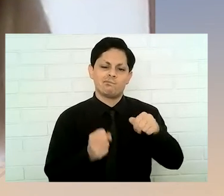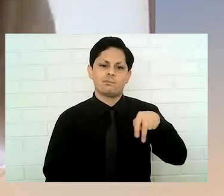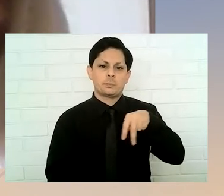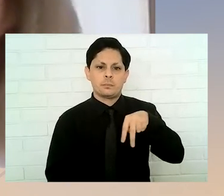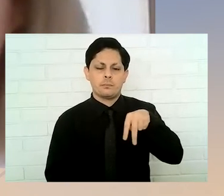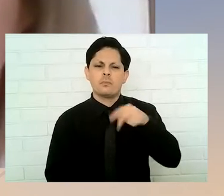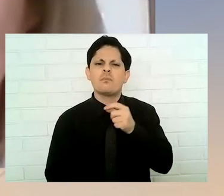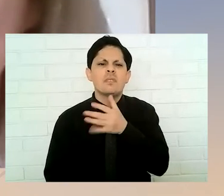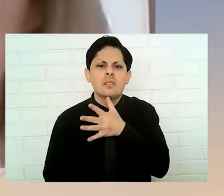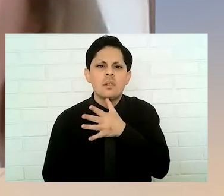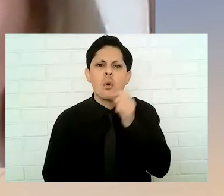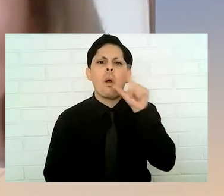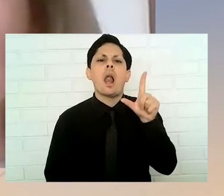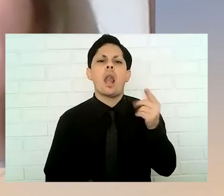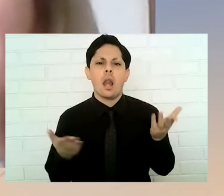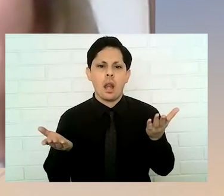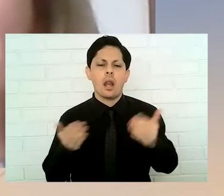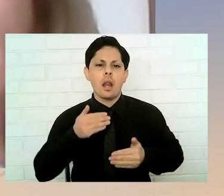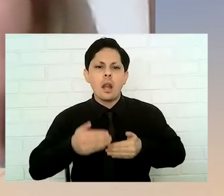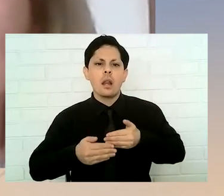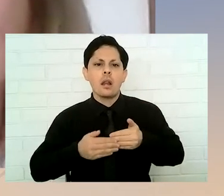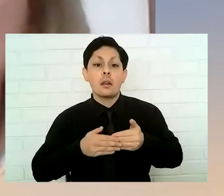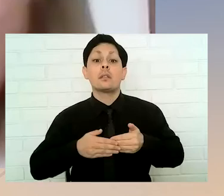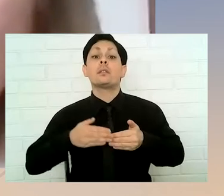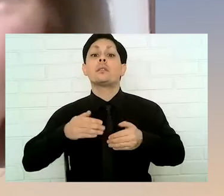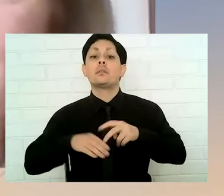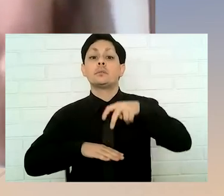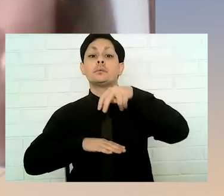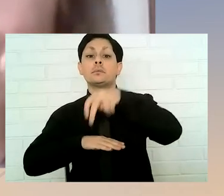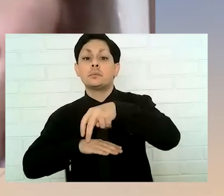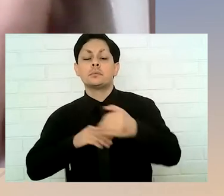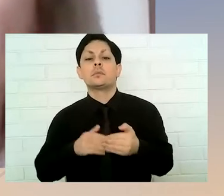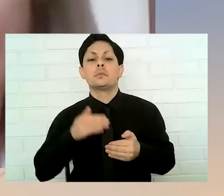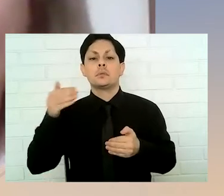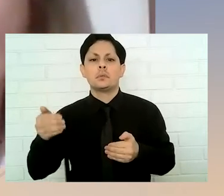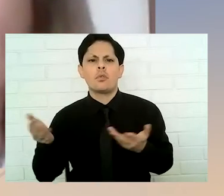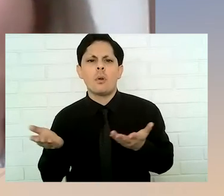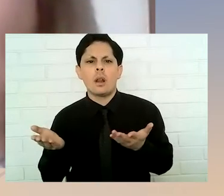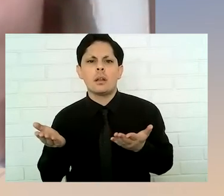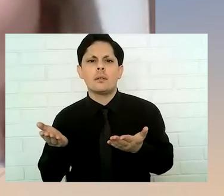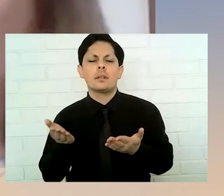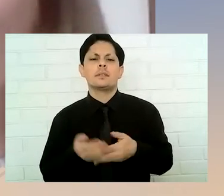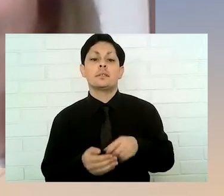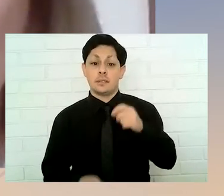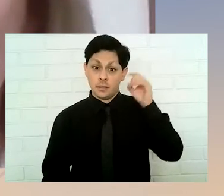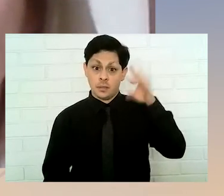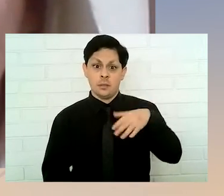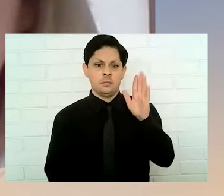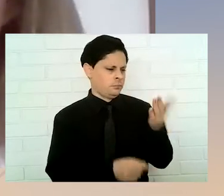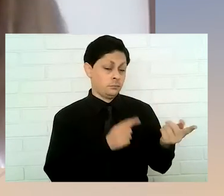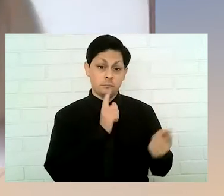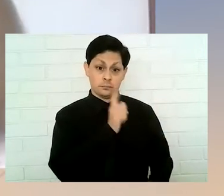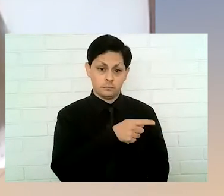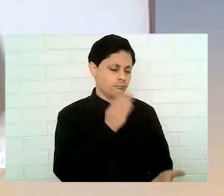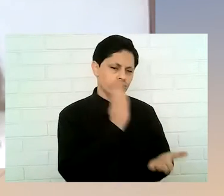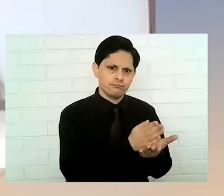primer paso que se supone que se tiene que dar, pero lo que yo sí sé, que si es una exigencia, no va a funcionar,